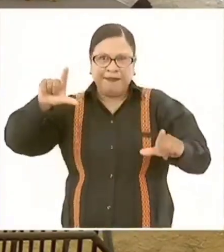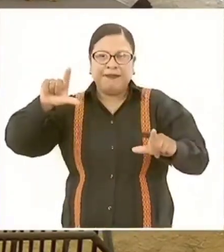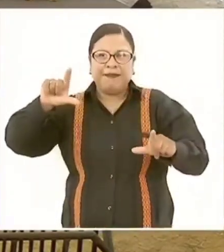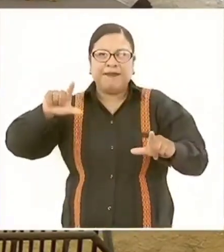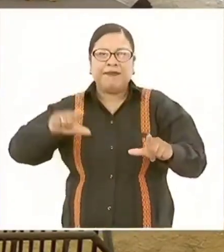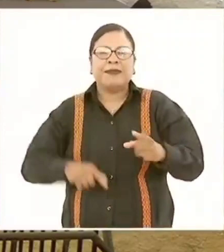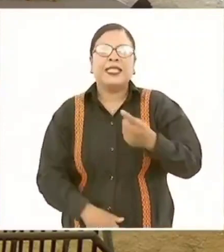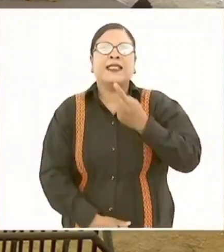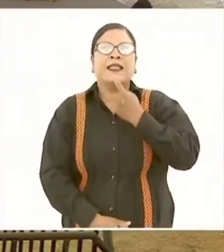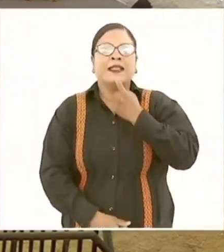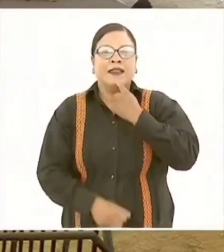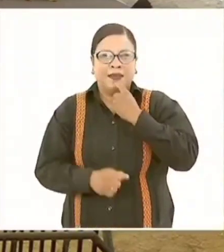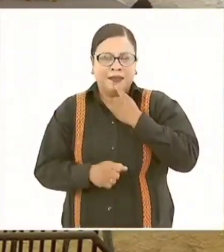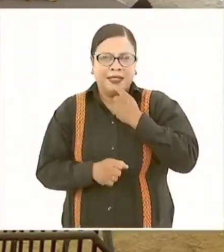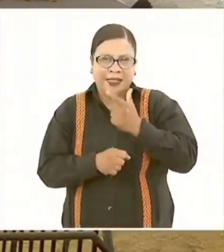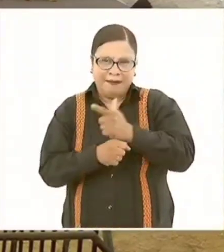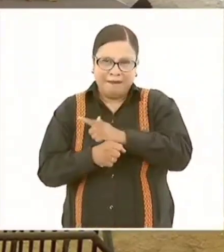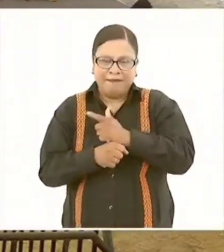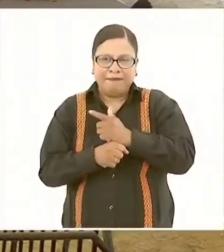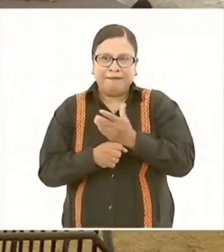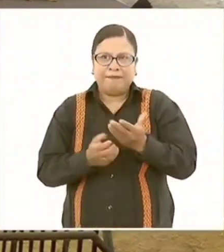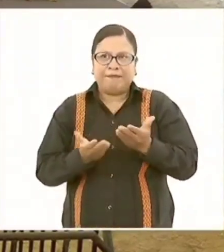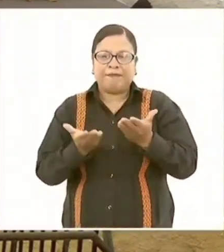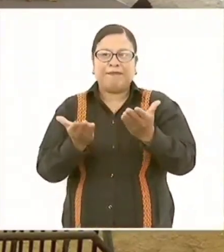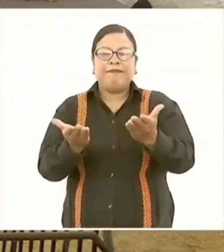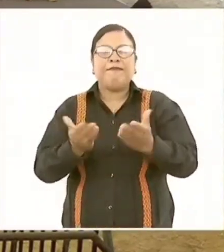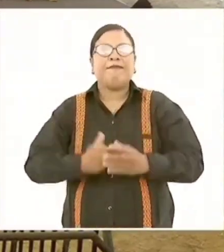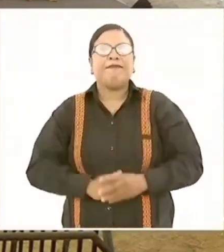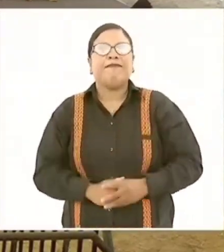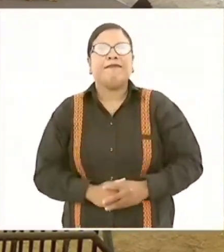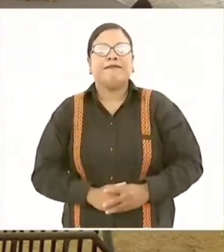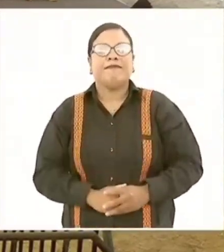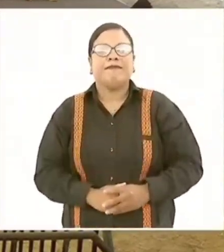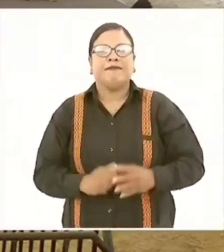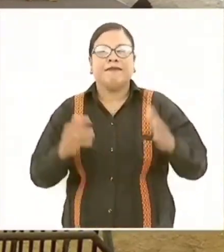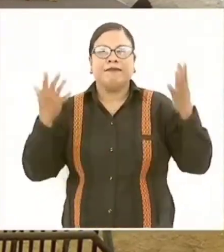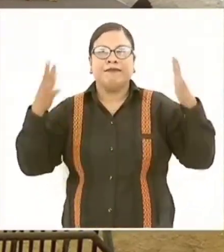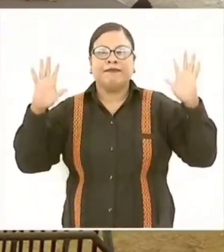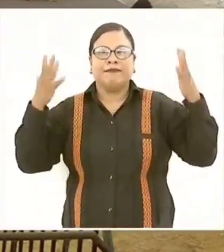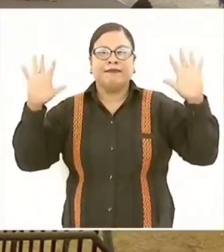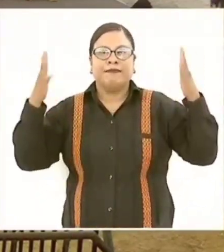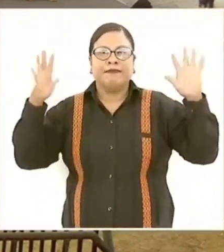Mexicanos, licenciado Andrés Manuel López Obrador.